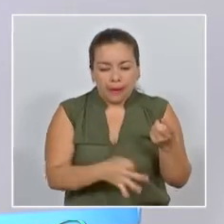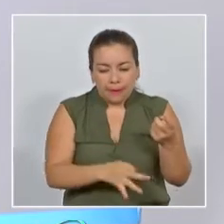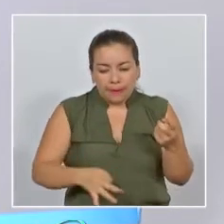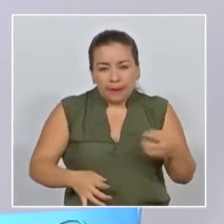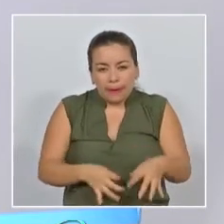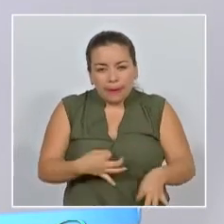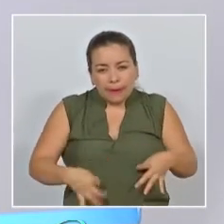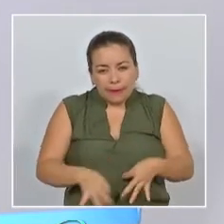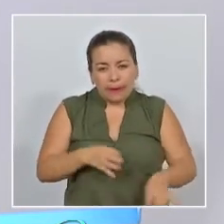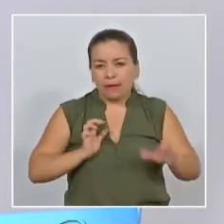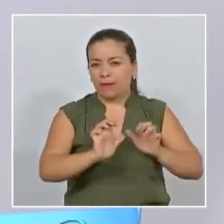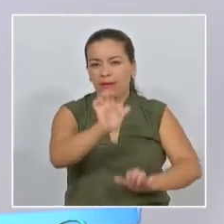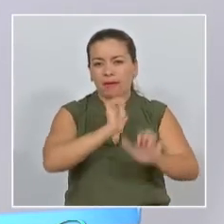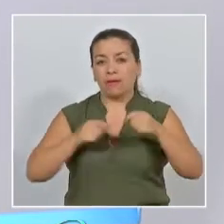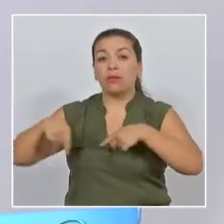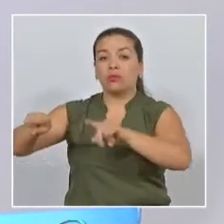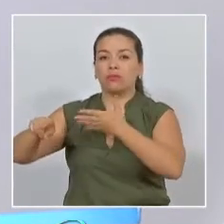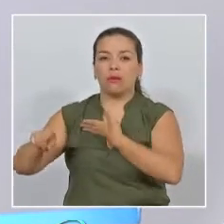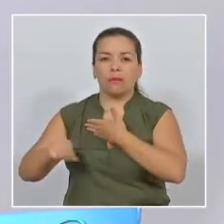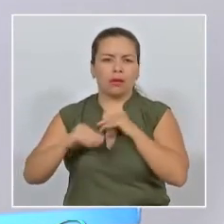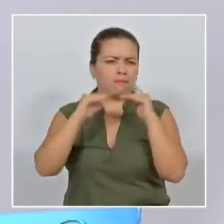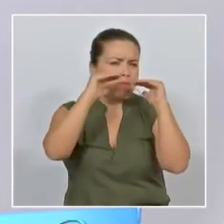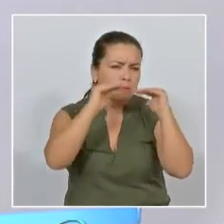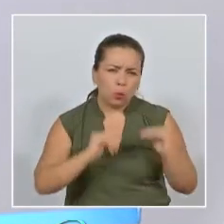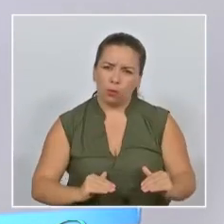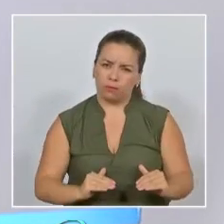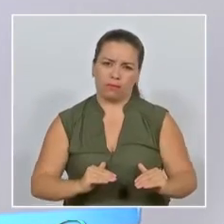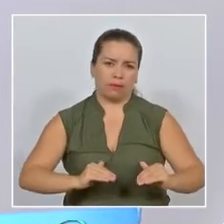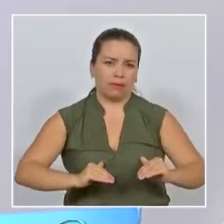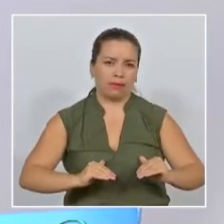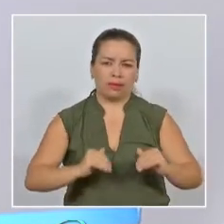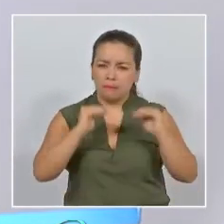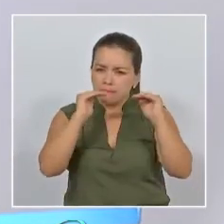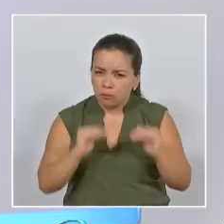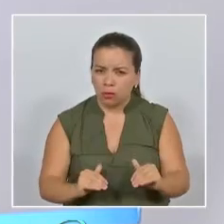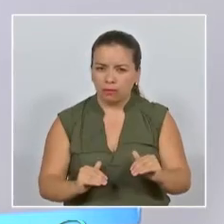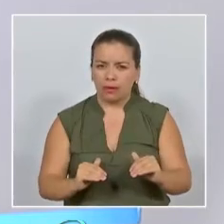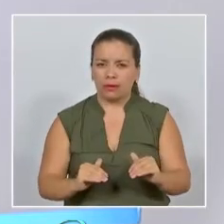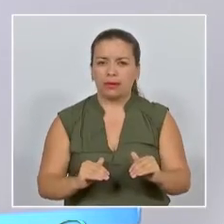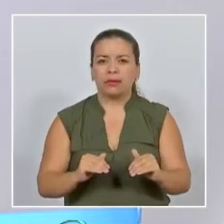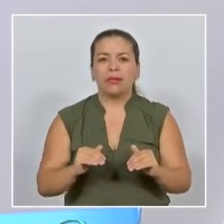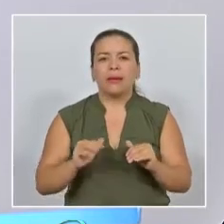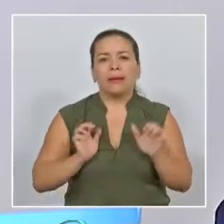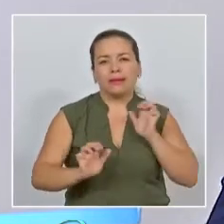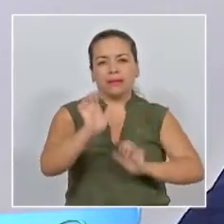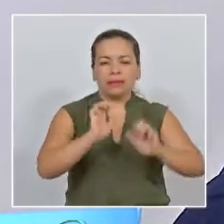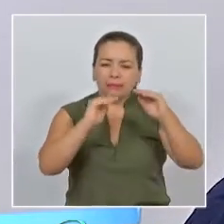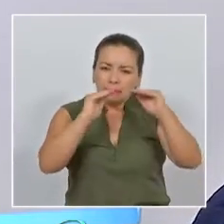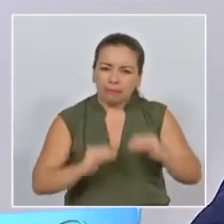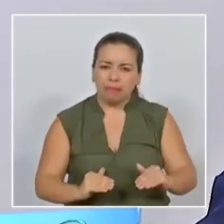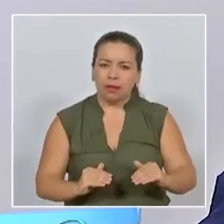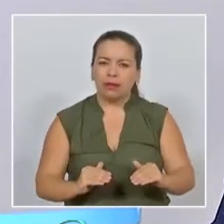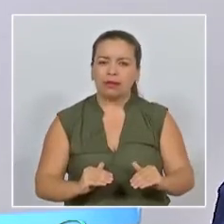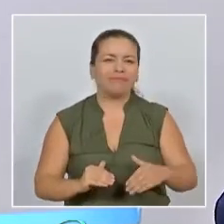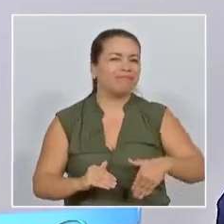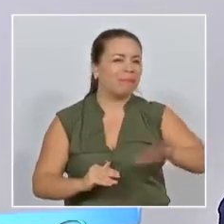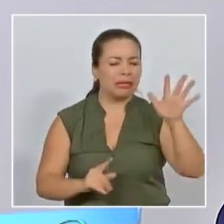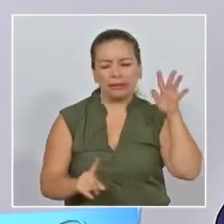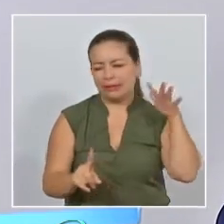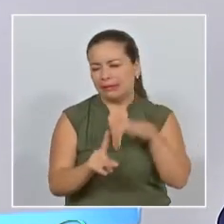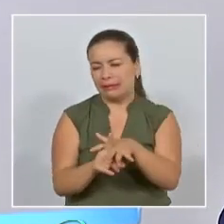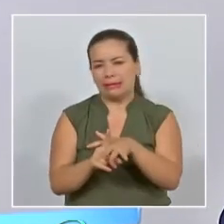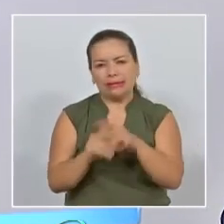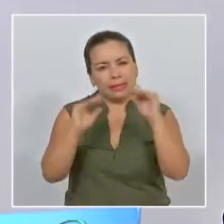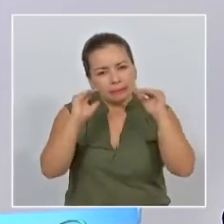es que las defensas de su mamá están muy bajitas. ¿Qué baja las defensas? ¿Qué es lo que más acaba